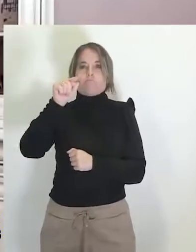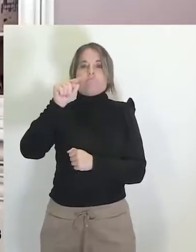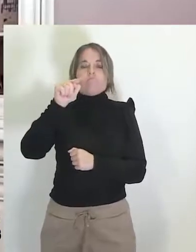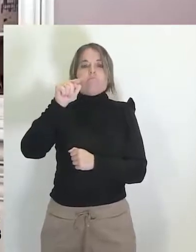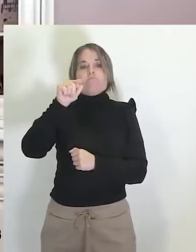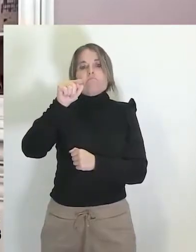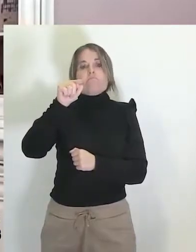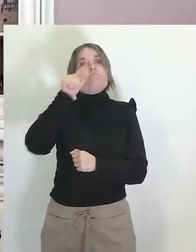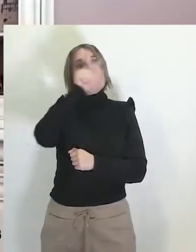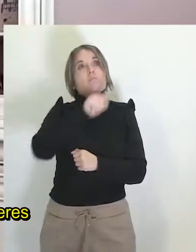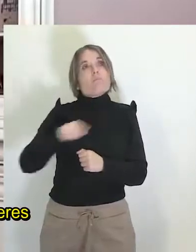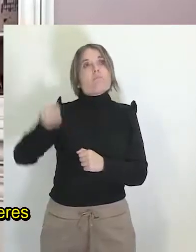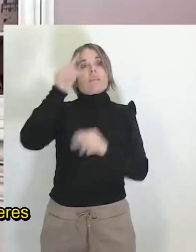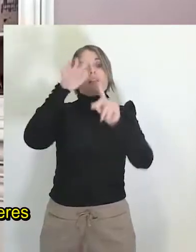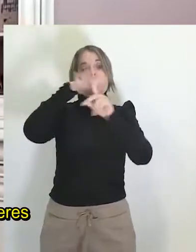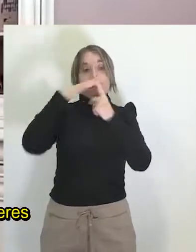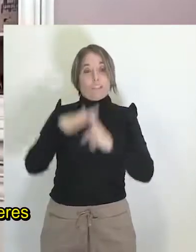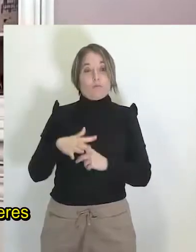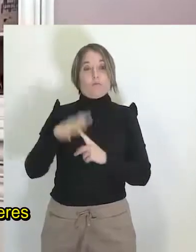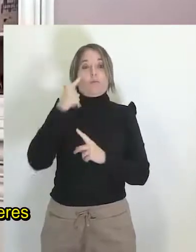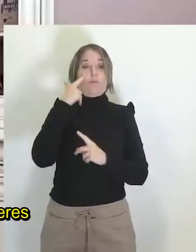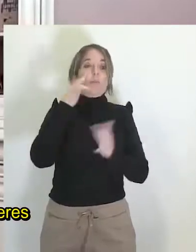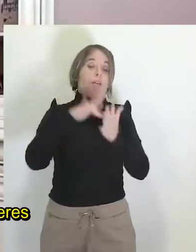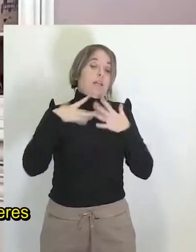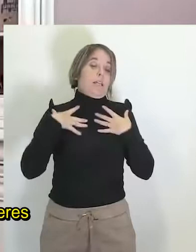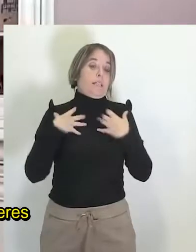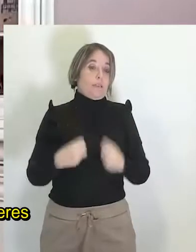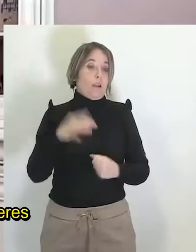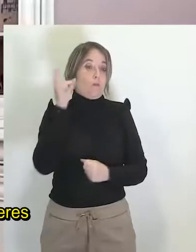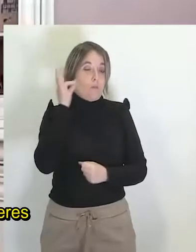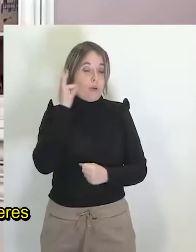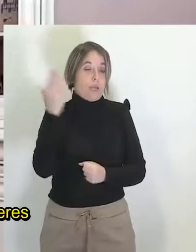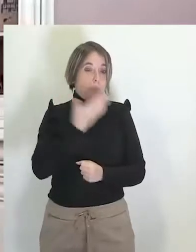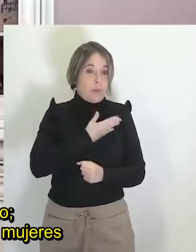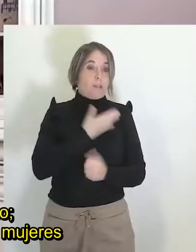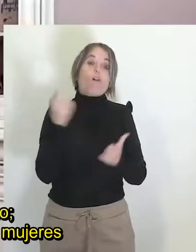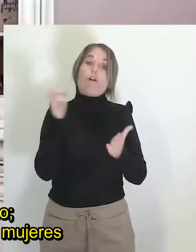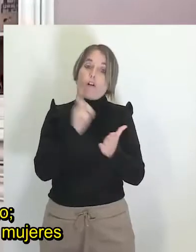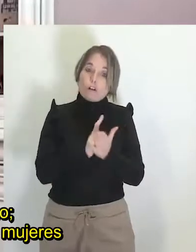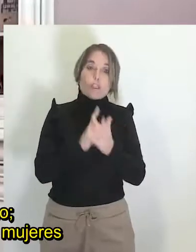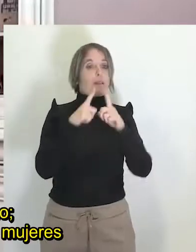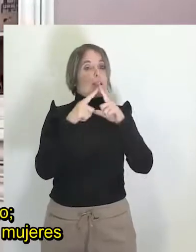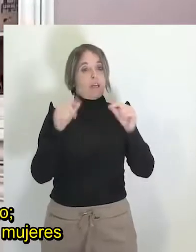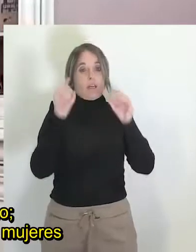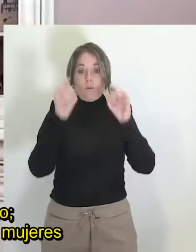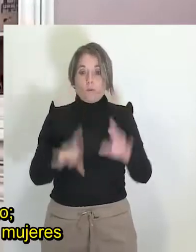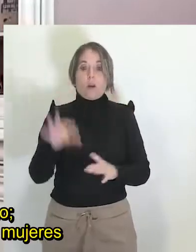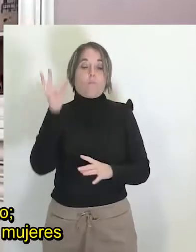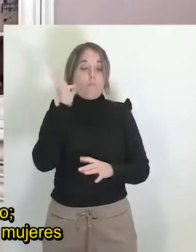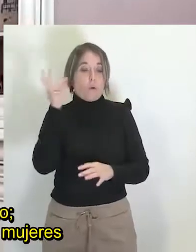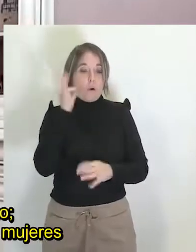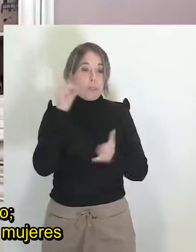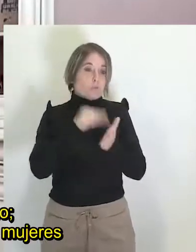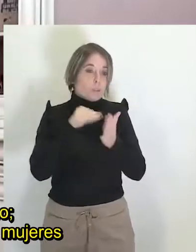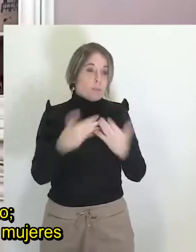como en otros lugares, como en otras situaciones, disculpa, en las que la salud de las mujeres se ve más mermada, ha vuelto a suceder lo mismo, también por ser muchas